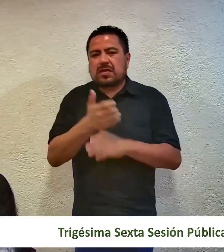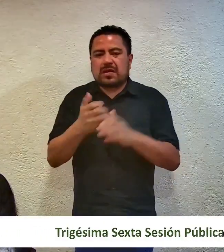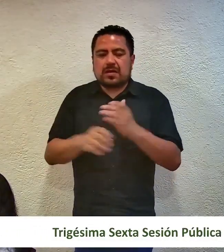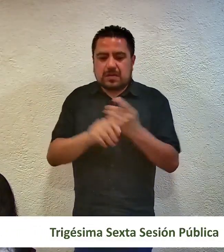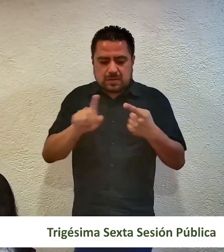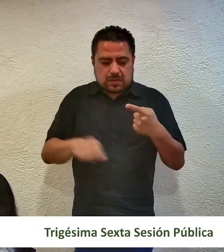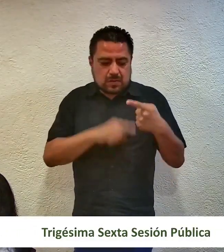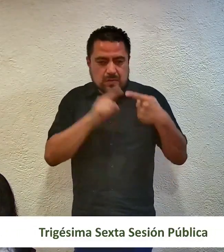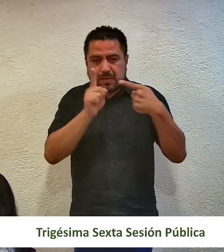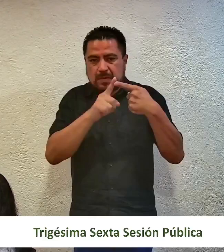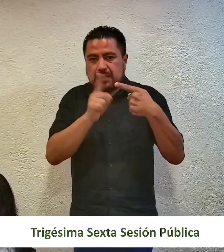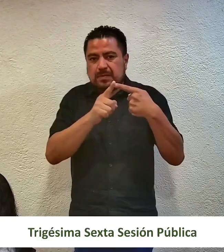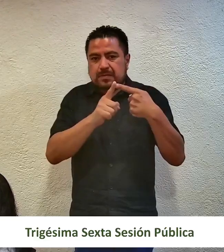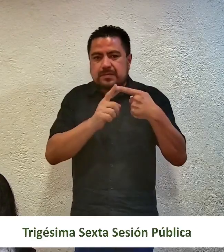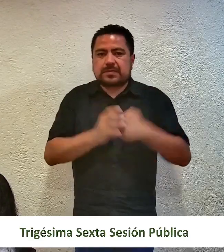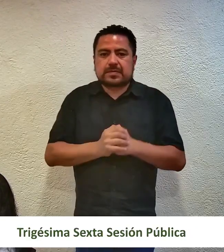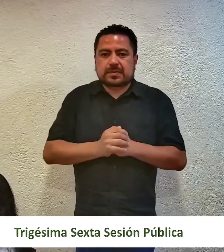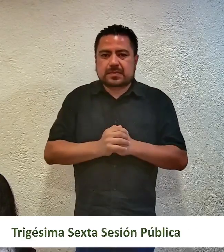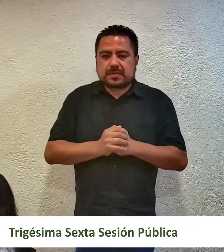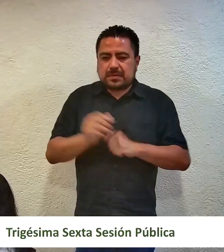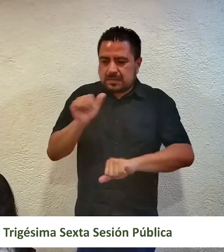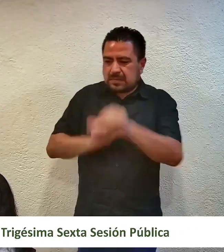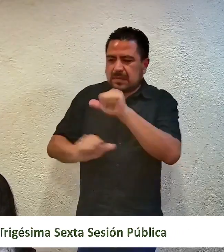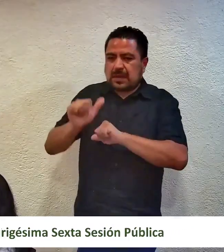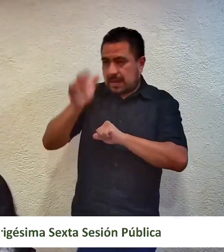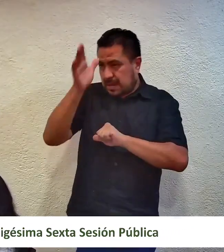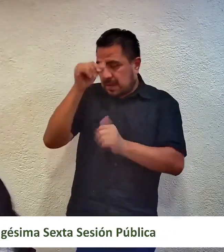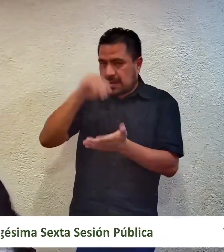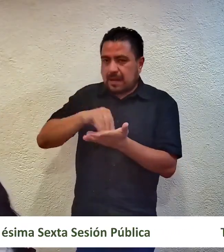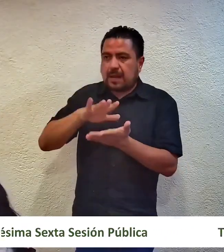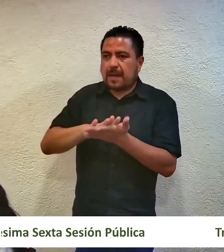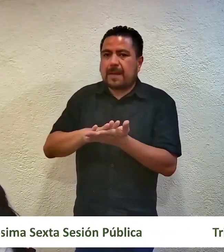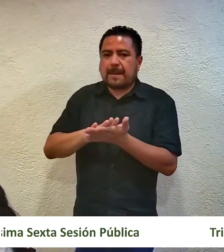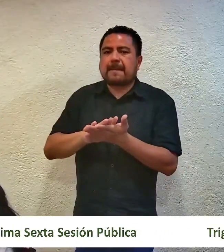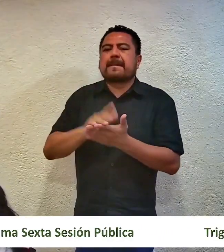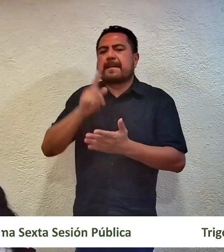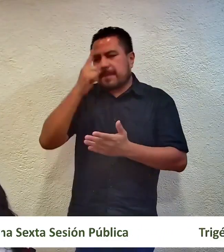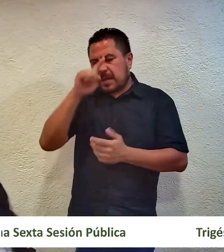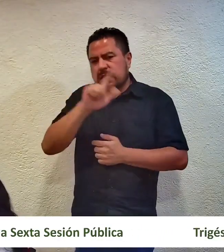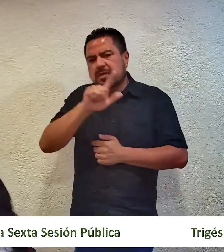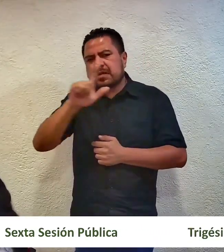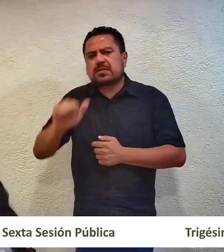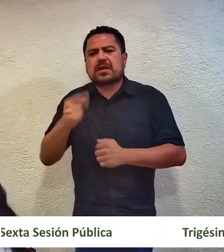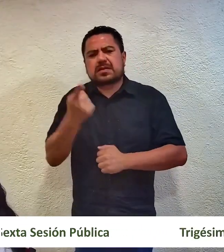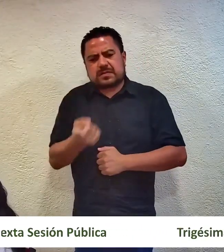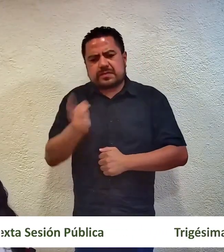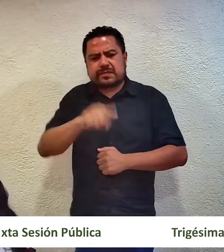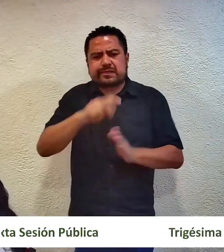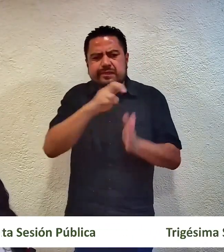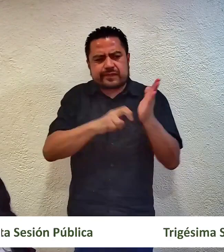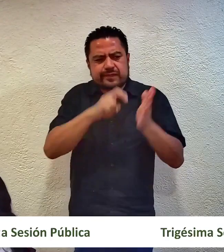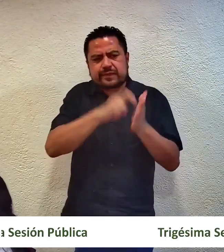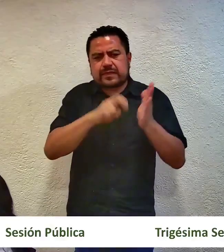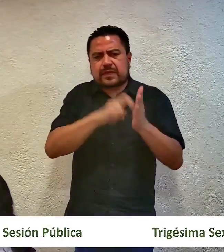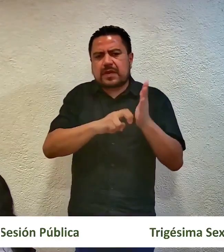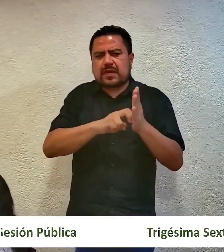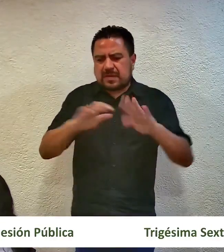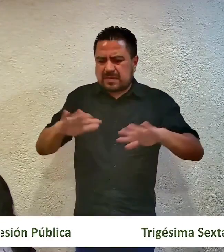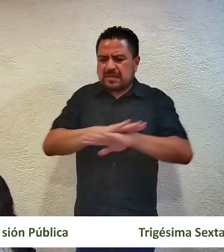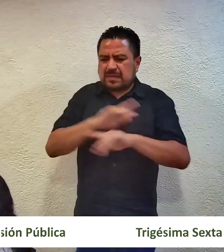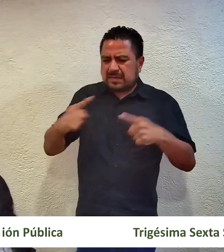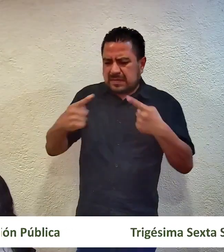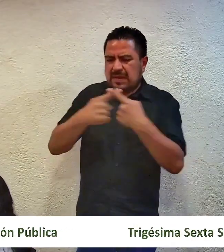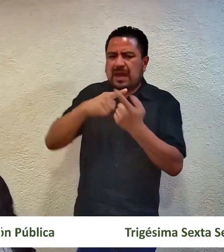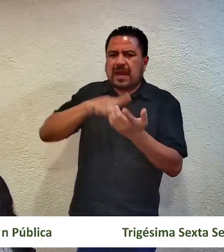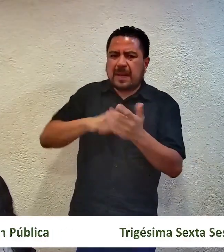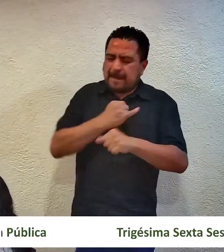1. Revocar parcialmente el acuerdo impugnado y, en consecuencia, se ordena la modificación de los lineamientos controvertidos con base en